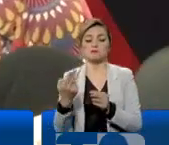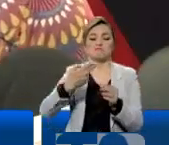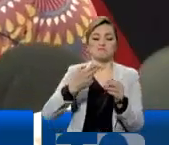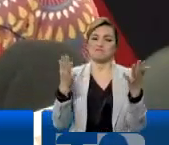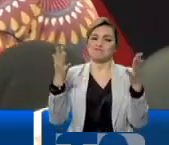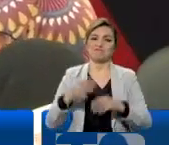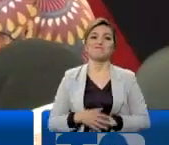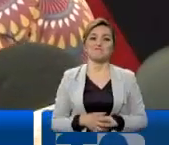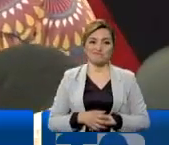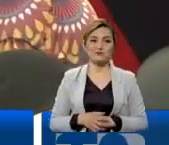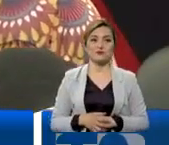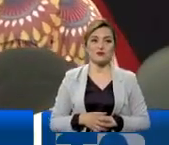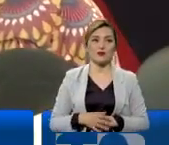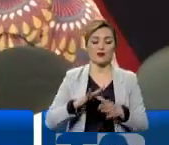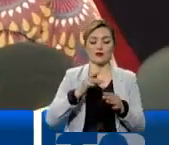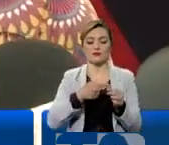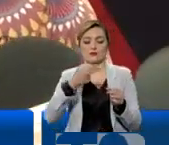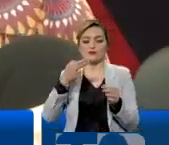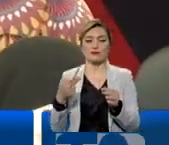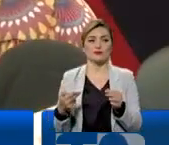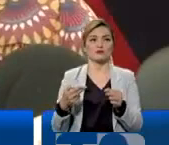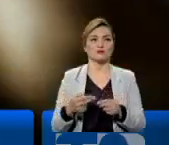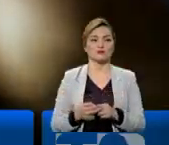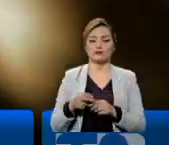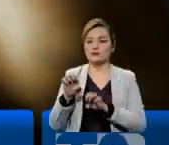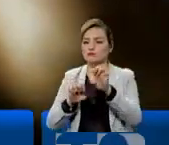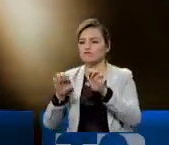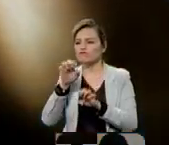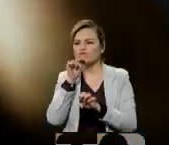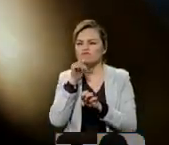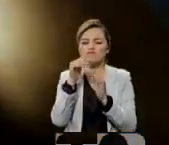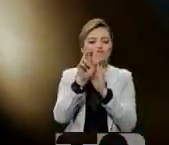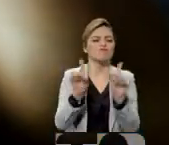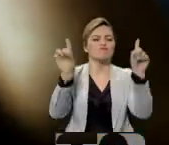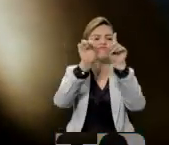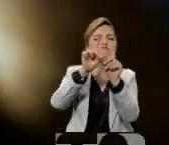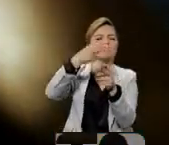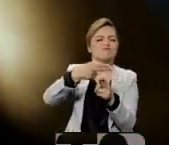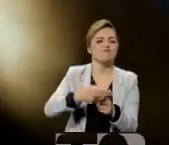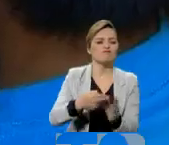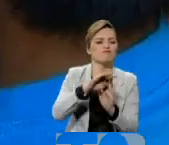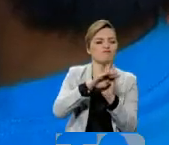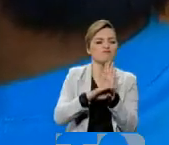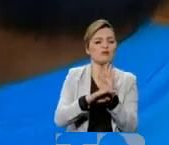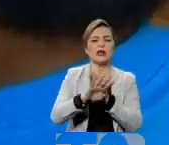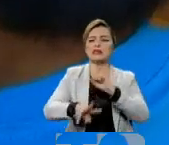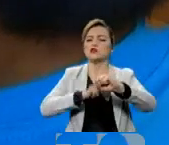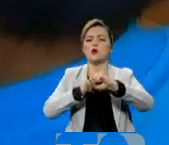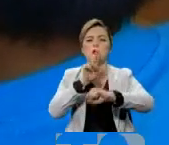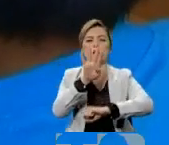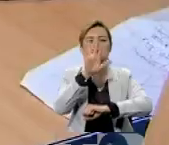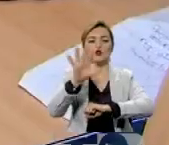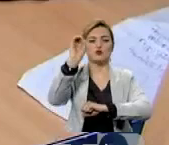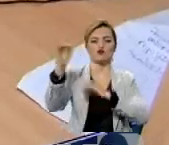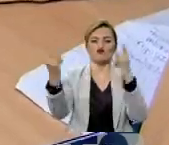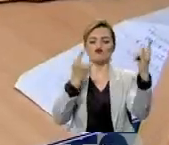que probablemente están en alto riesgo de abandono y los seguimos identificando. Actualmente se estima que a nivel nacional hay un 45% de